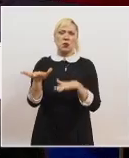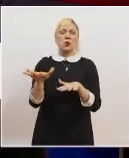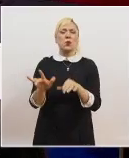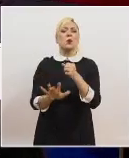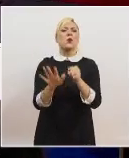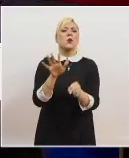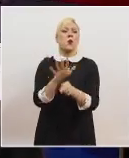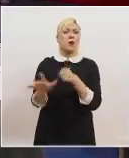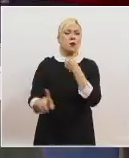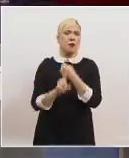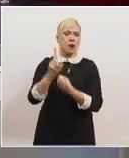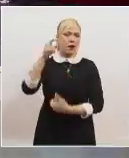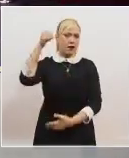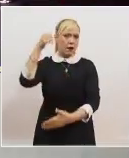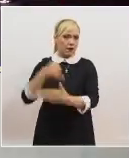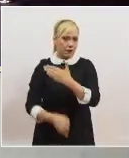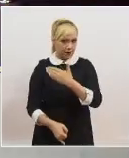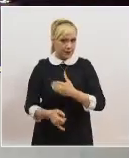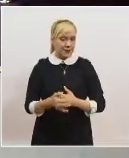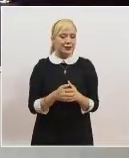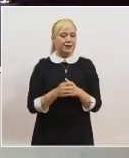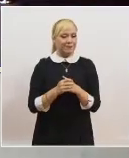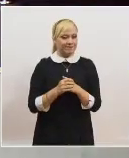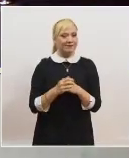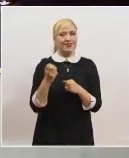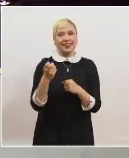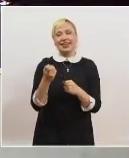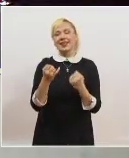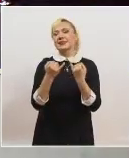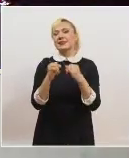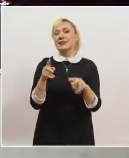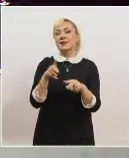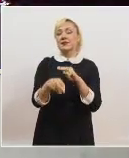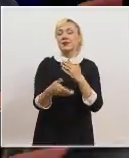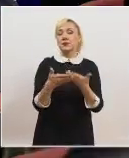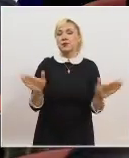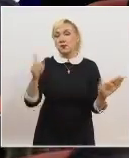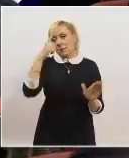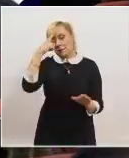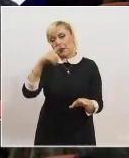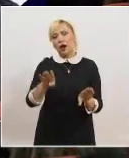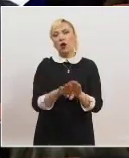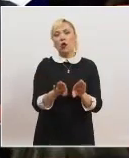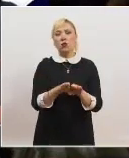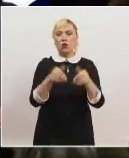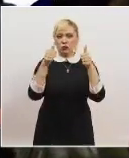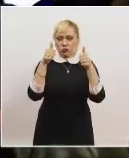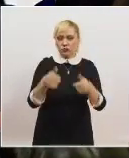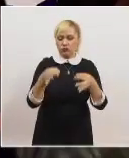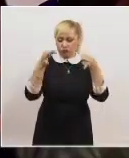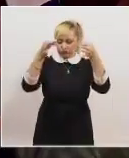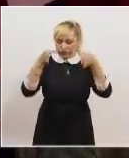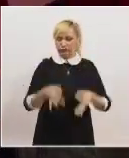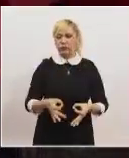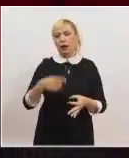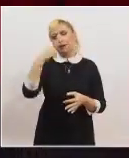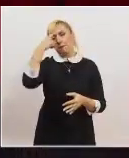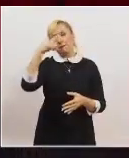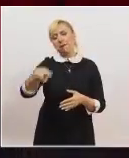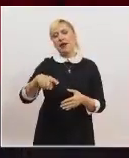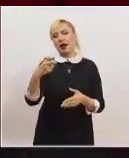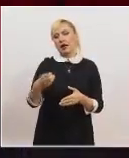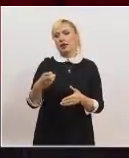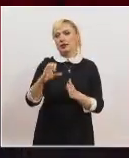ministra presidenta inauguró la Agenda de Investigación de Ética y Legitimidad Judicial en el Centro de Estudios Constitucionales de la